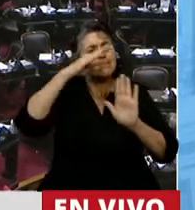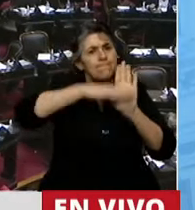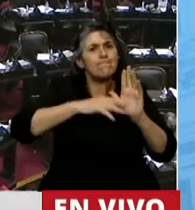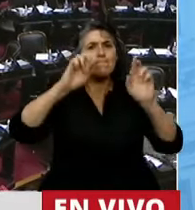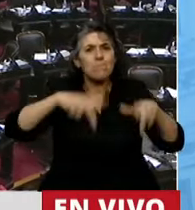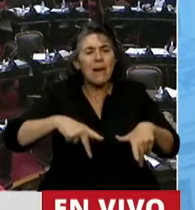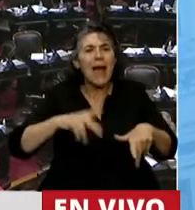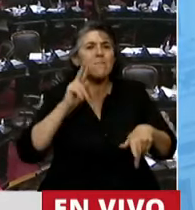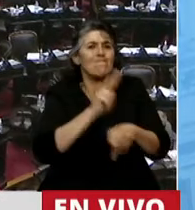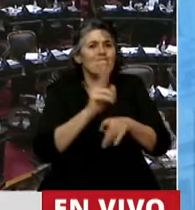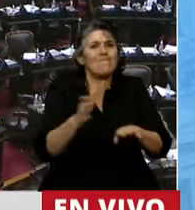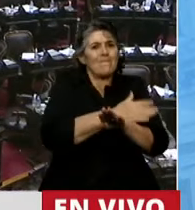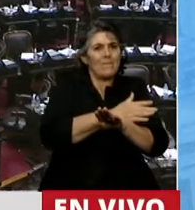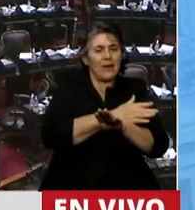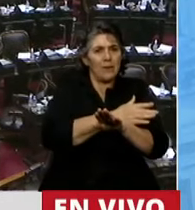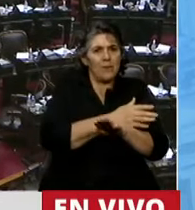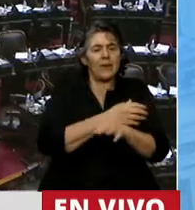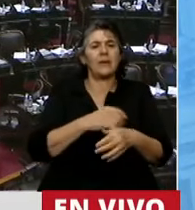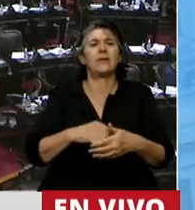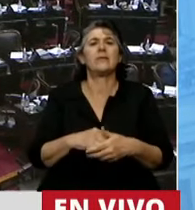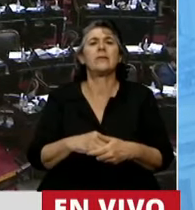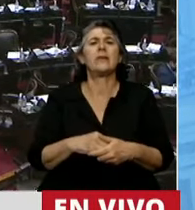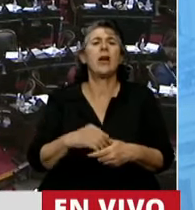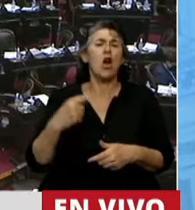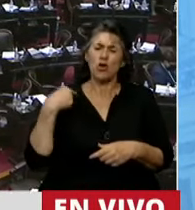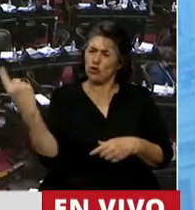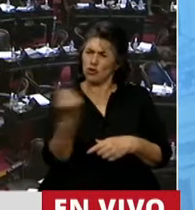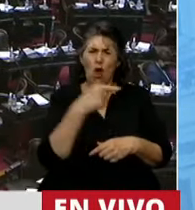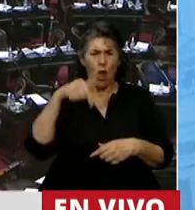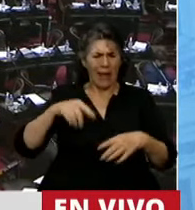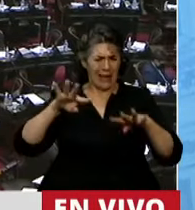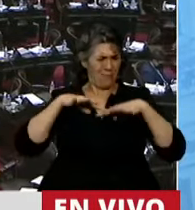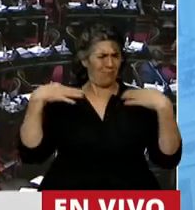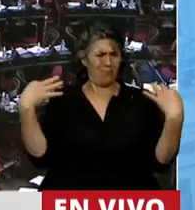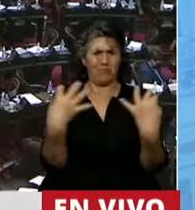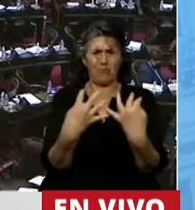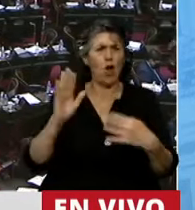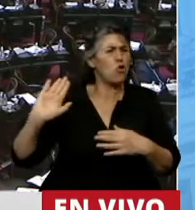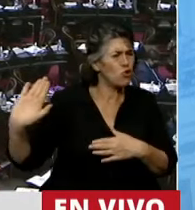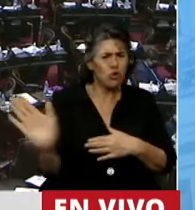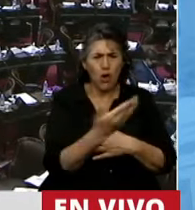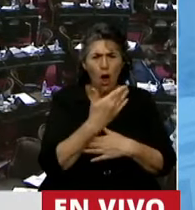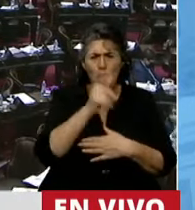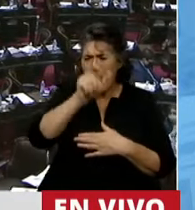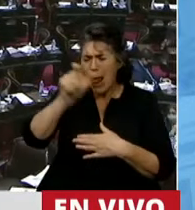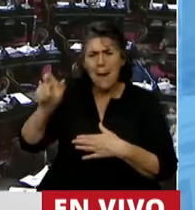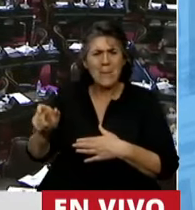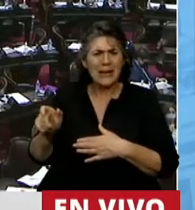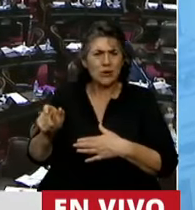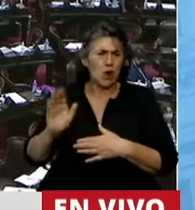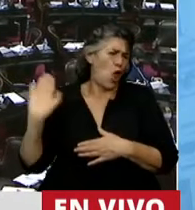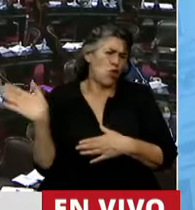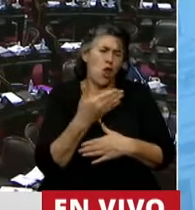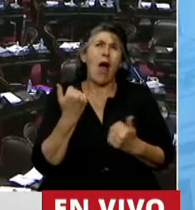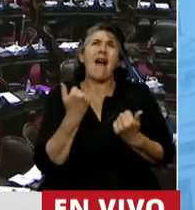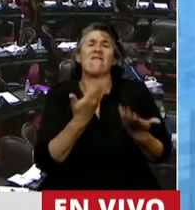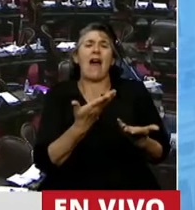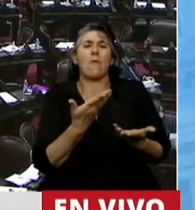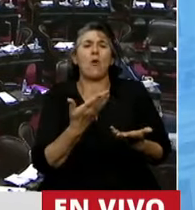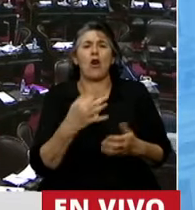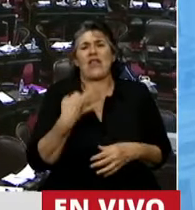aquí en este recinto estamos a favor de la vida. Me parece una agresión y un golpe